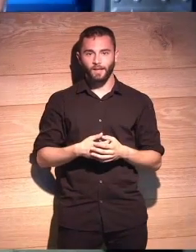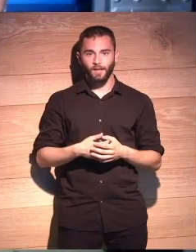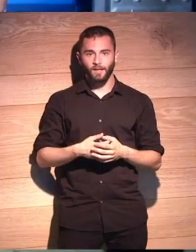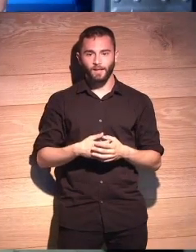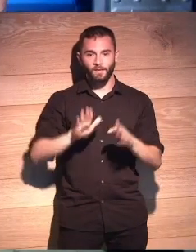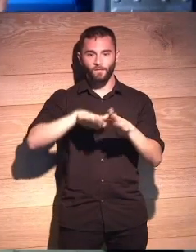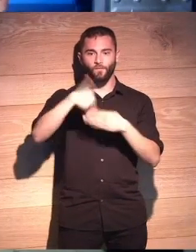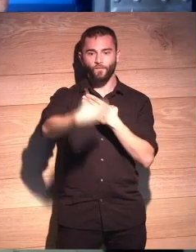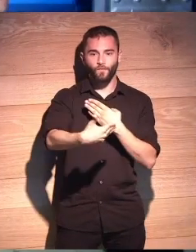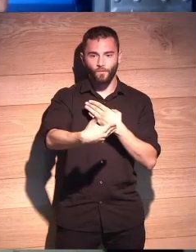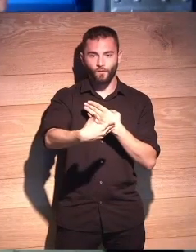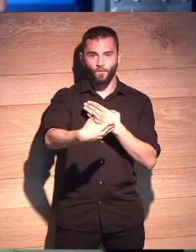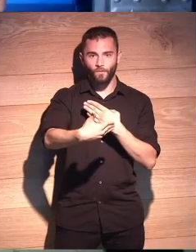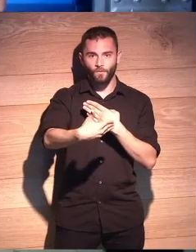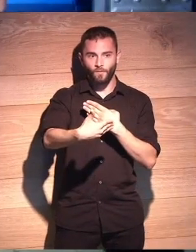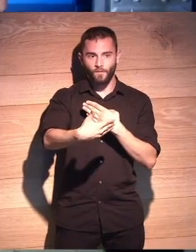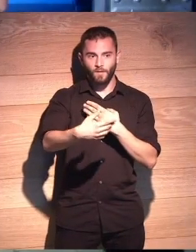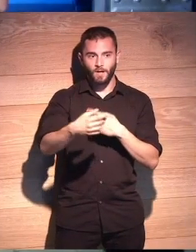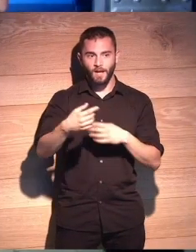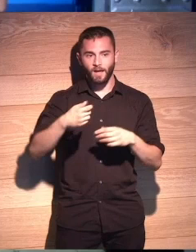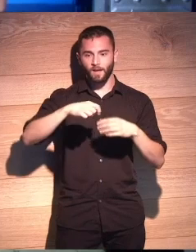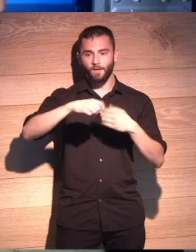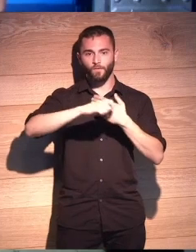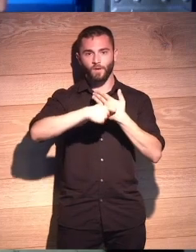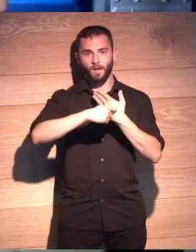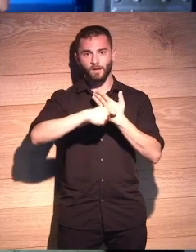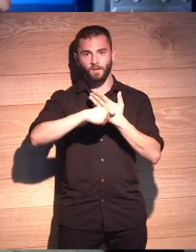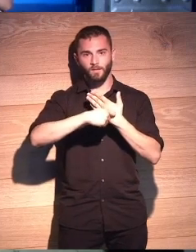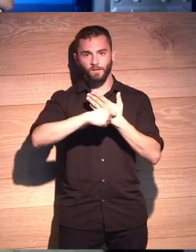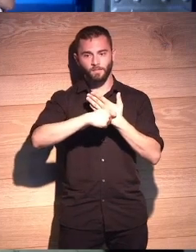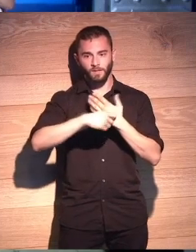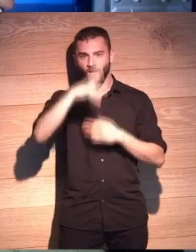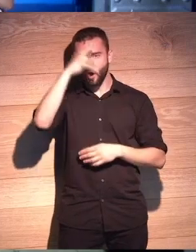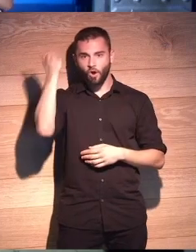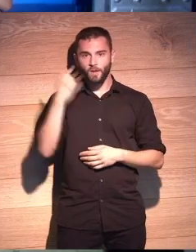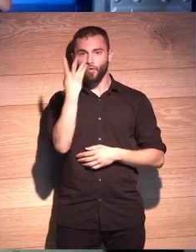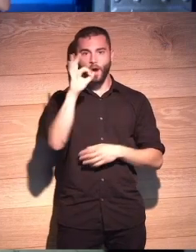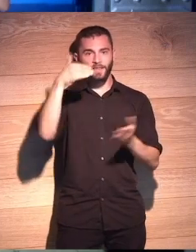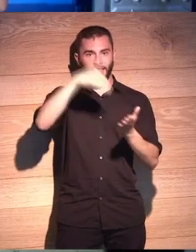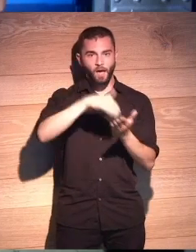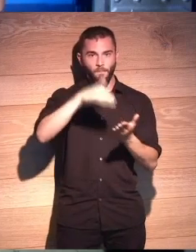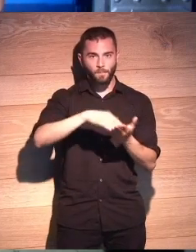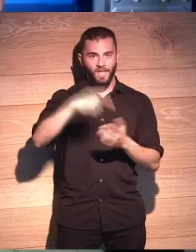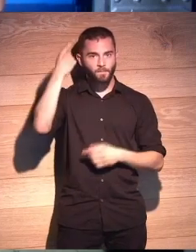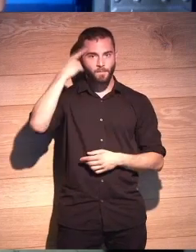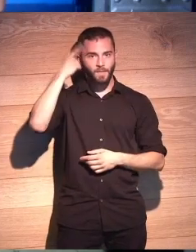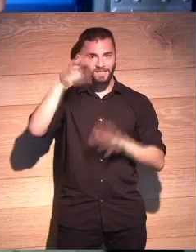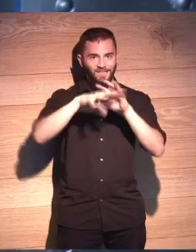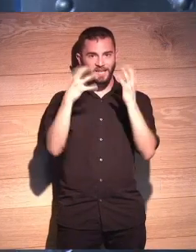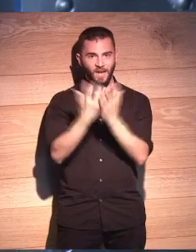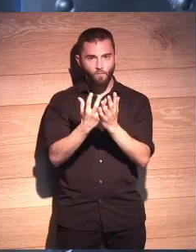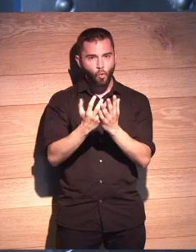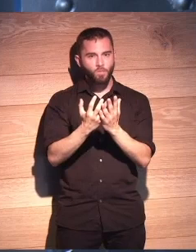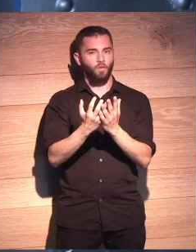la parte de fuera por si se cerraba. 40.000 mentes en el mundo, en la NASA, habían estado